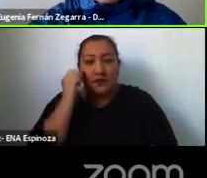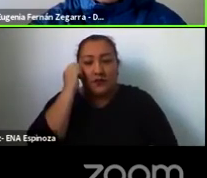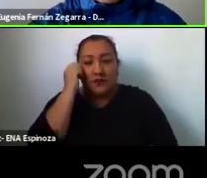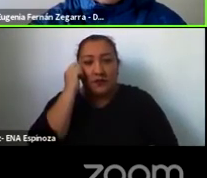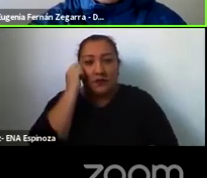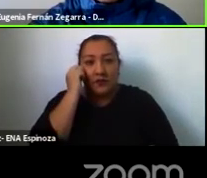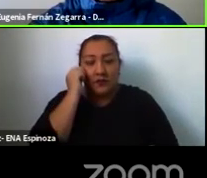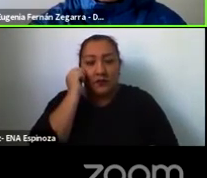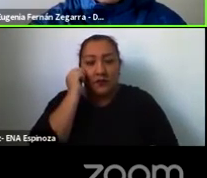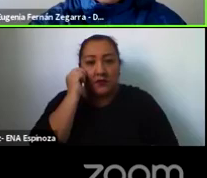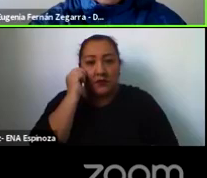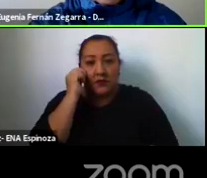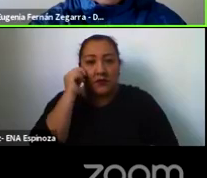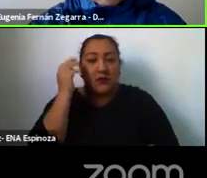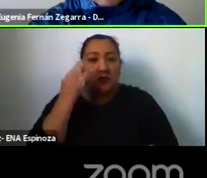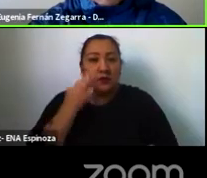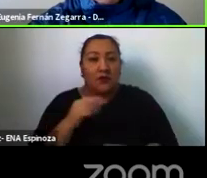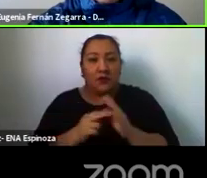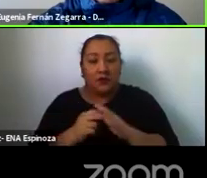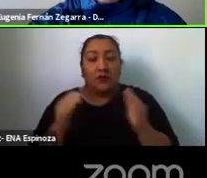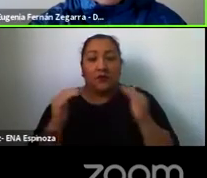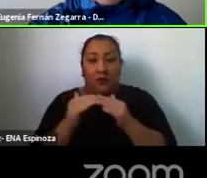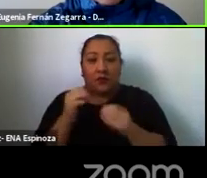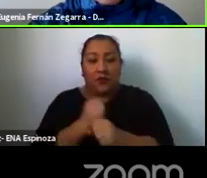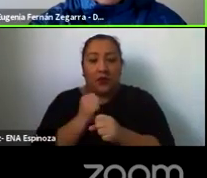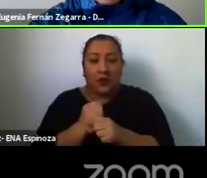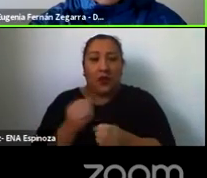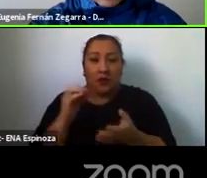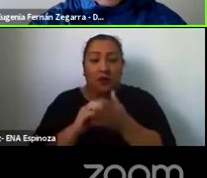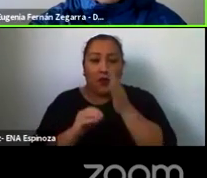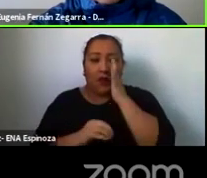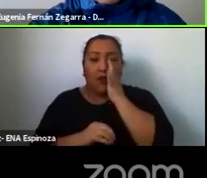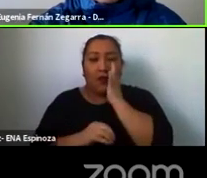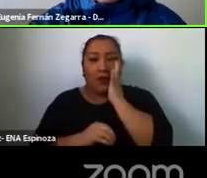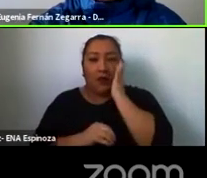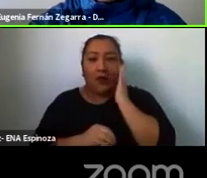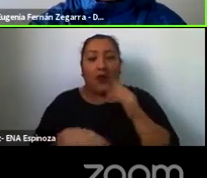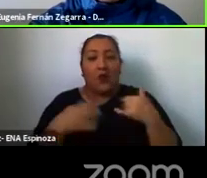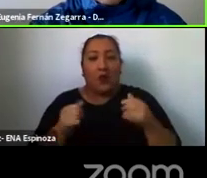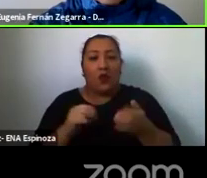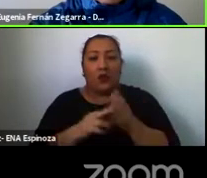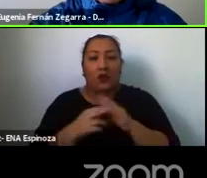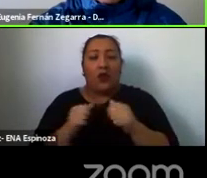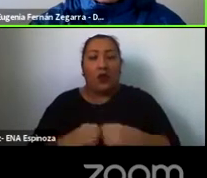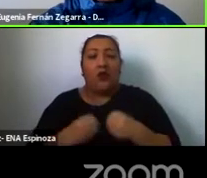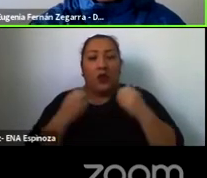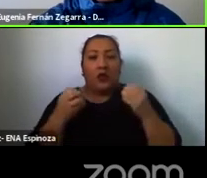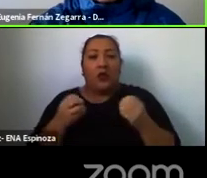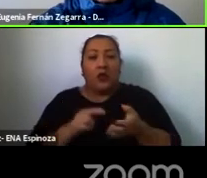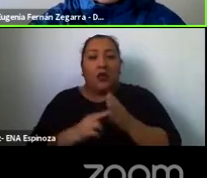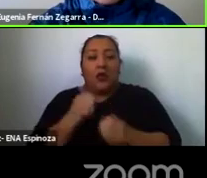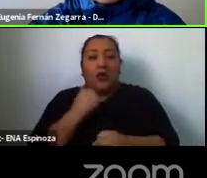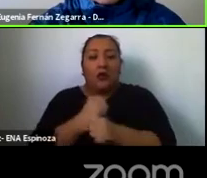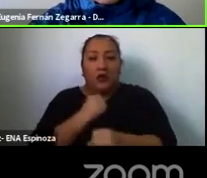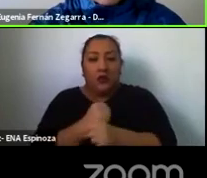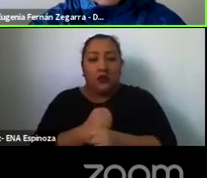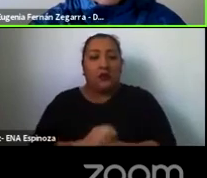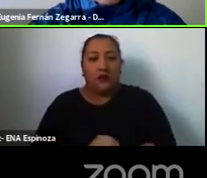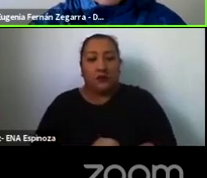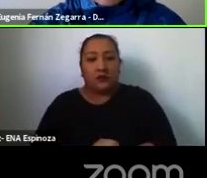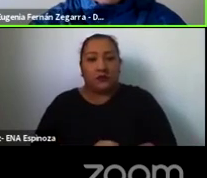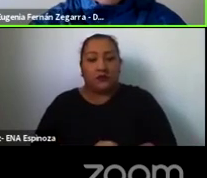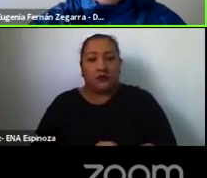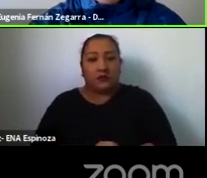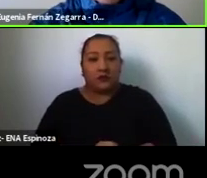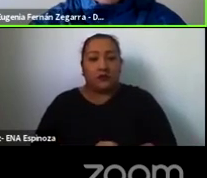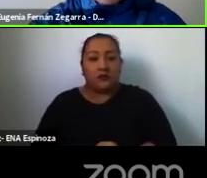la suficiente articulación ponen en juego la oportunidad también del funcionamiento de un hospital COVID que